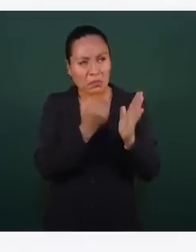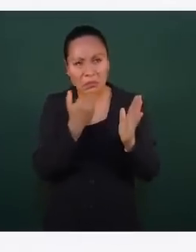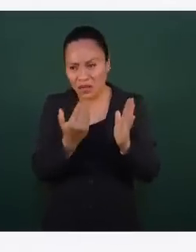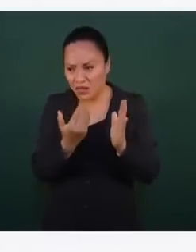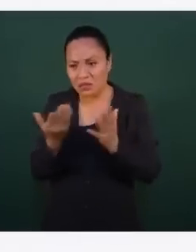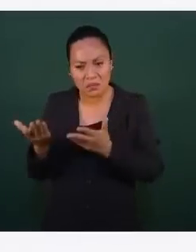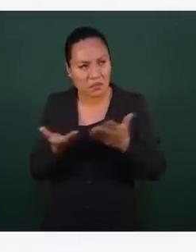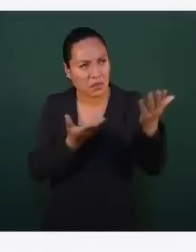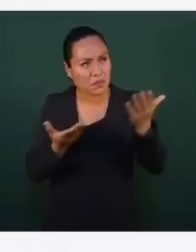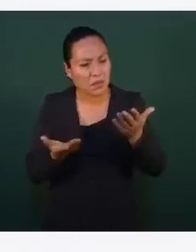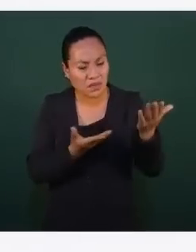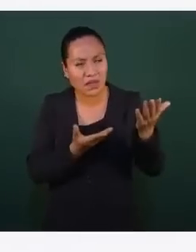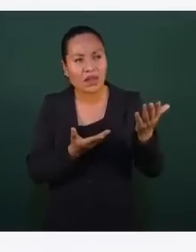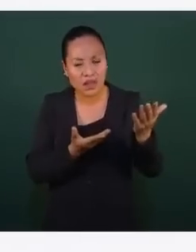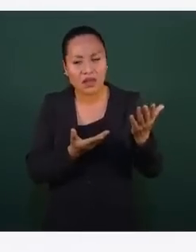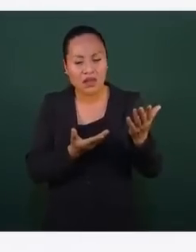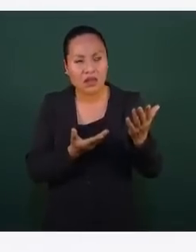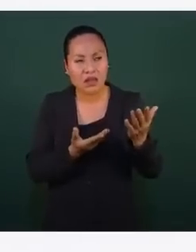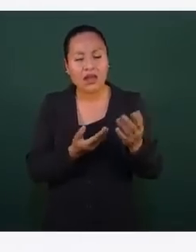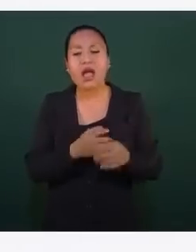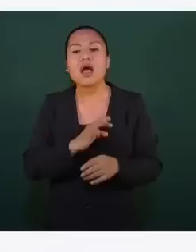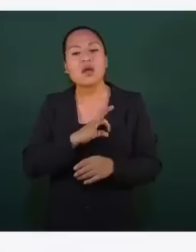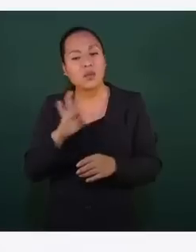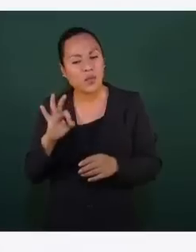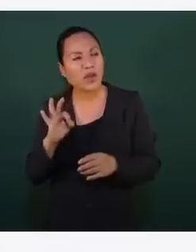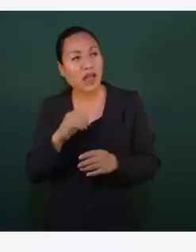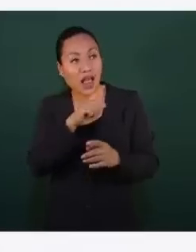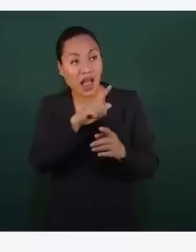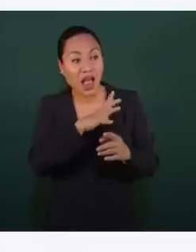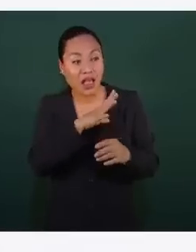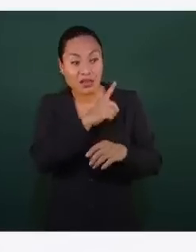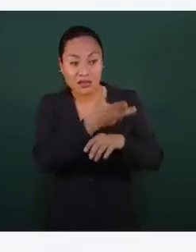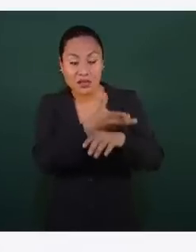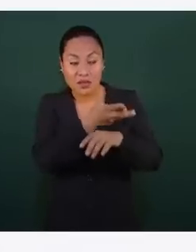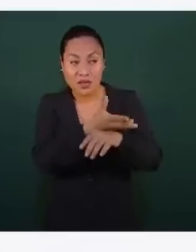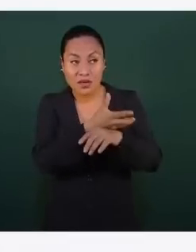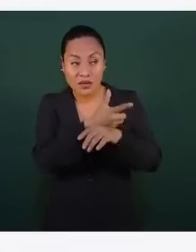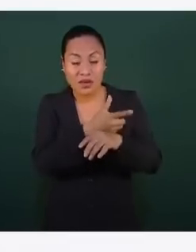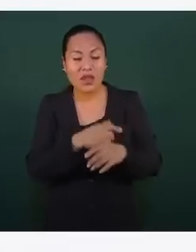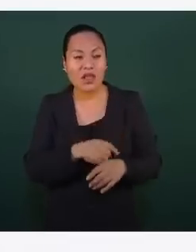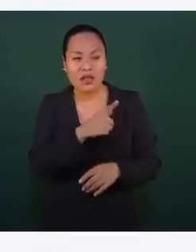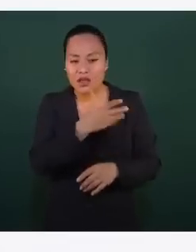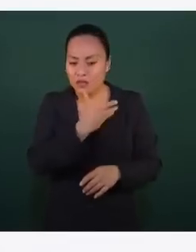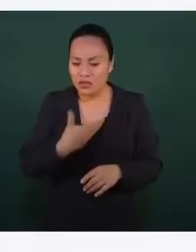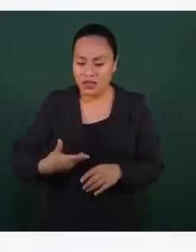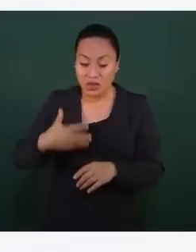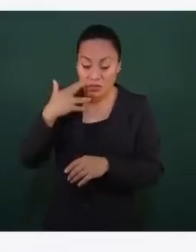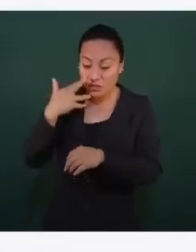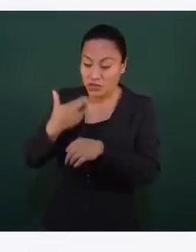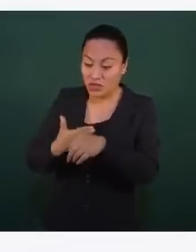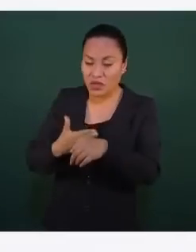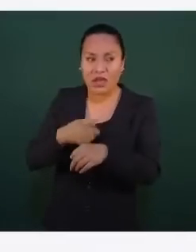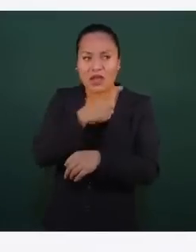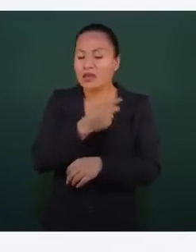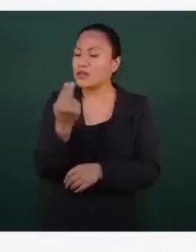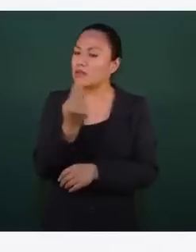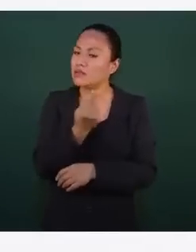sabido que la gran nación que usted preside requiere de fuerza de